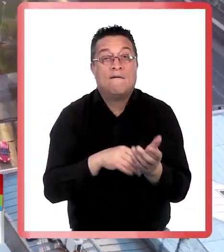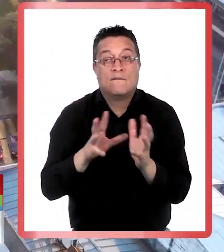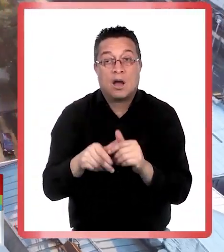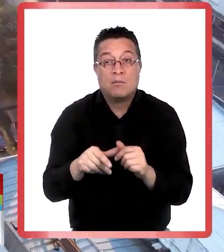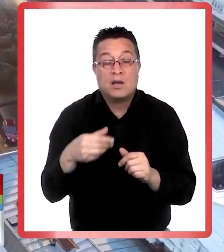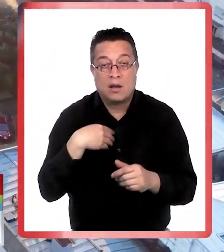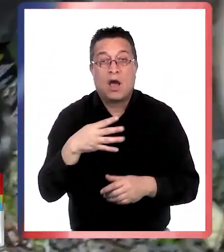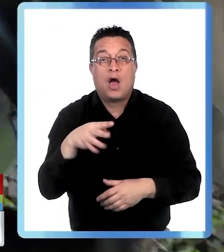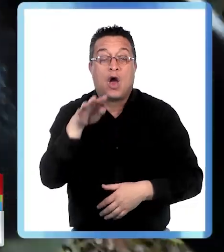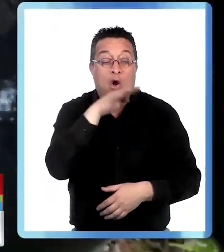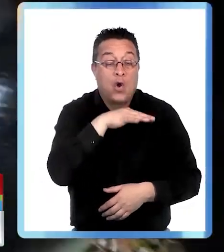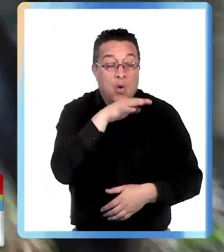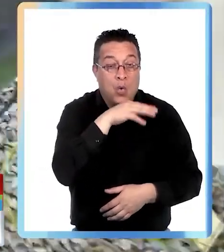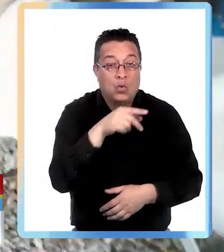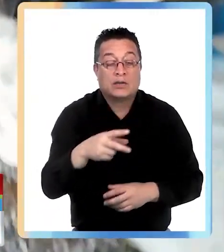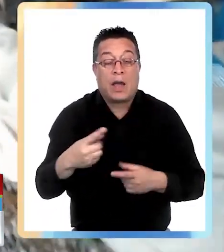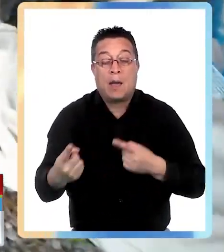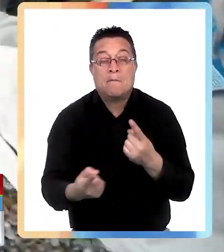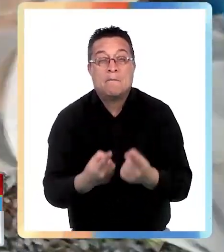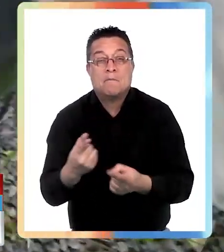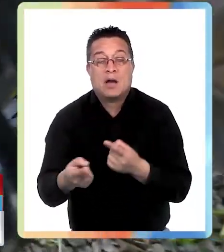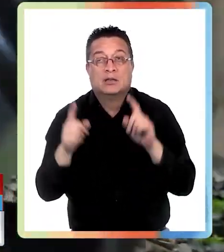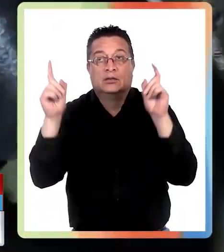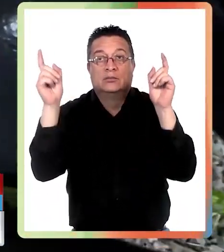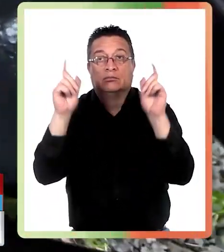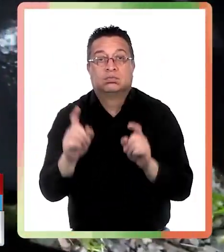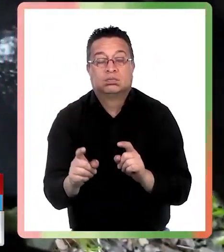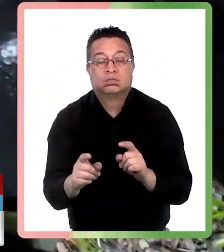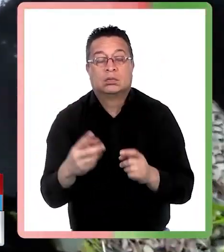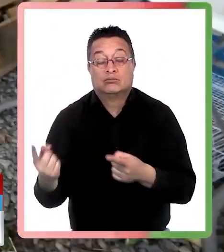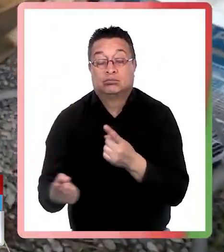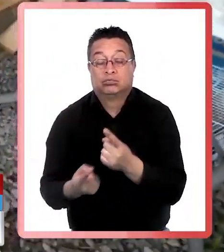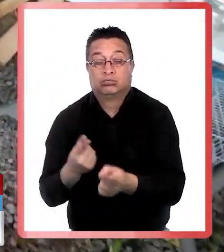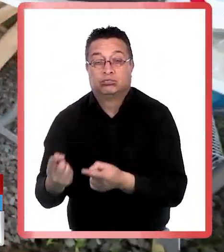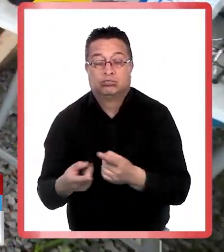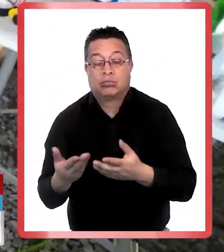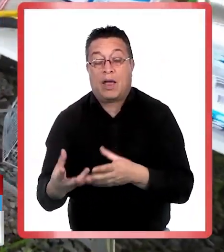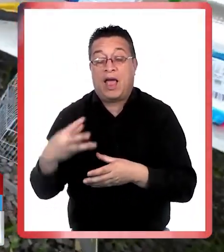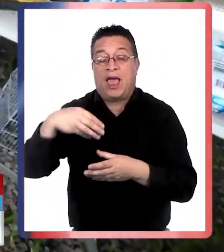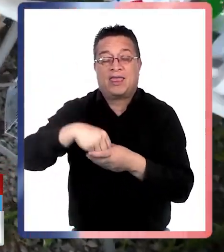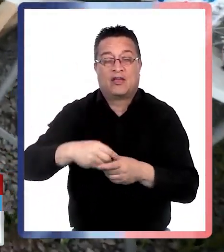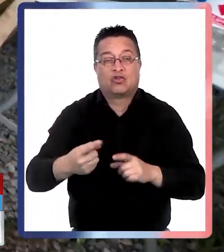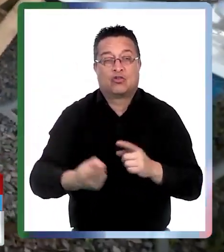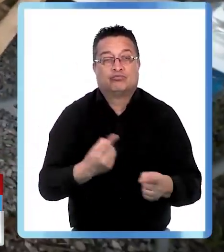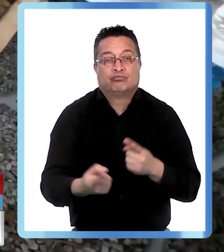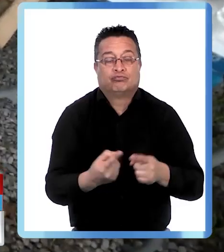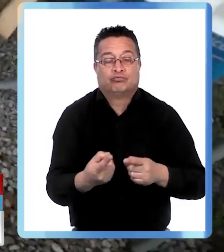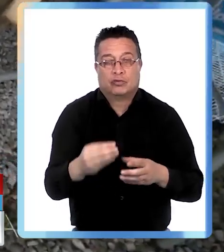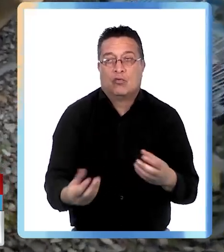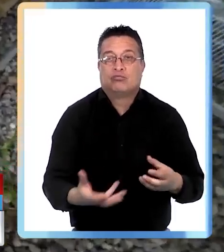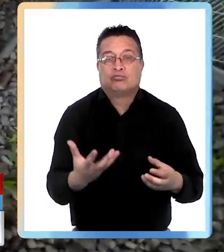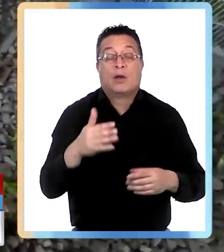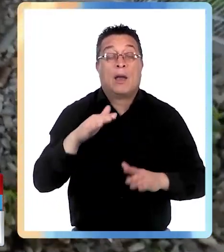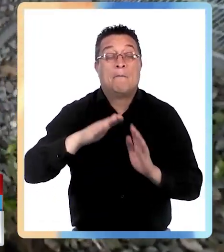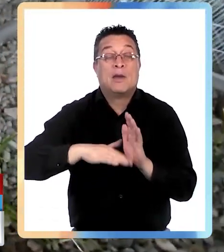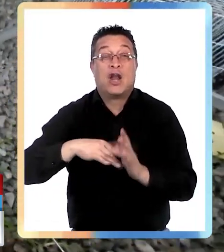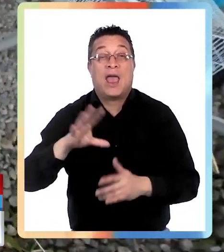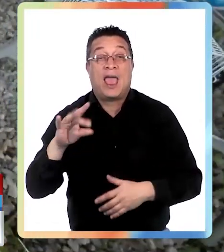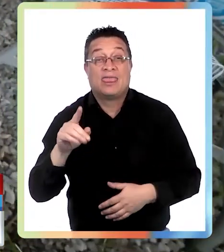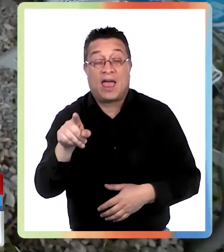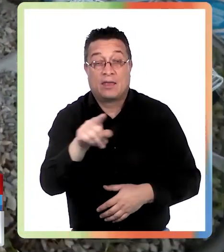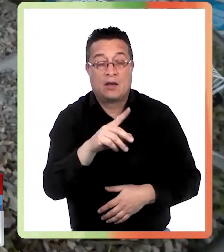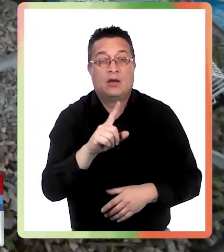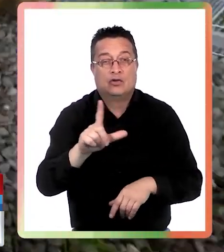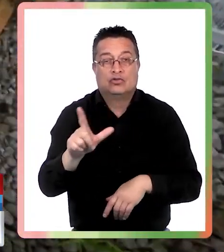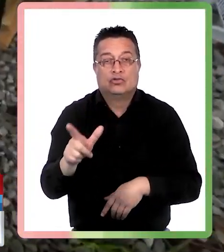a lo que la familia habría usado una máquina que produce electricidad mediante un generador al interior del domicilio los menores de